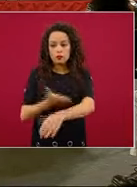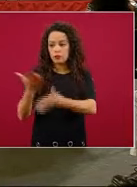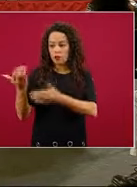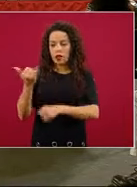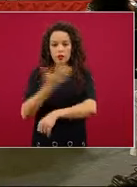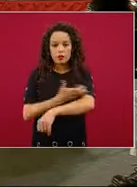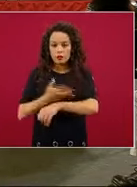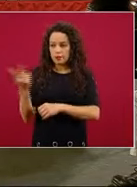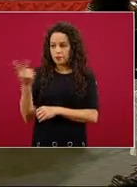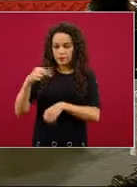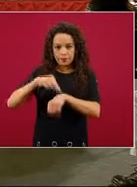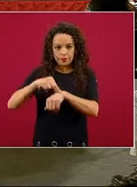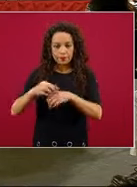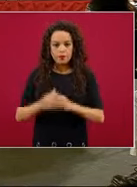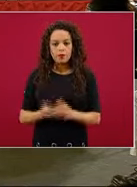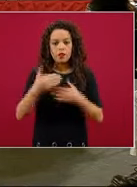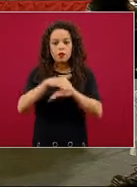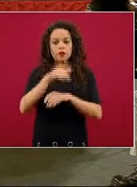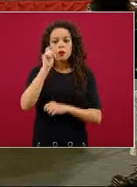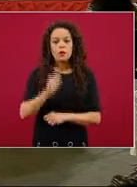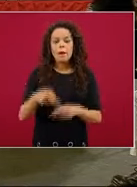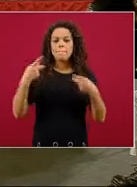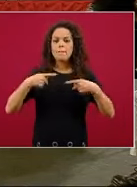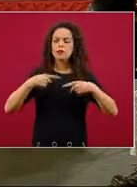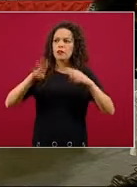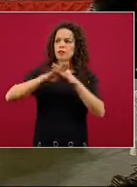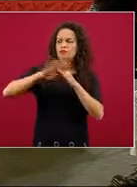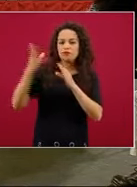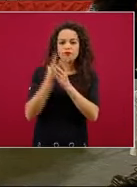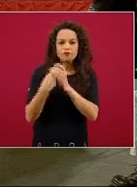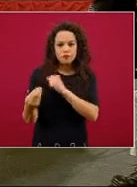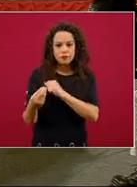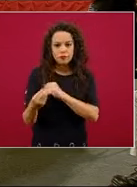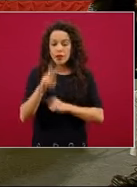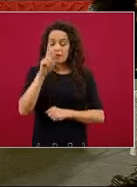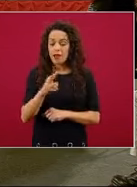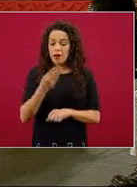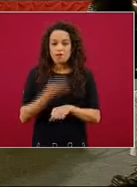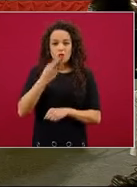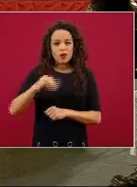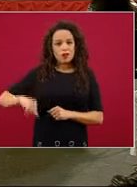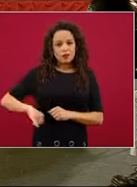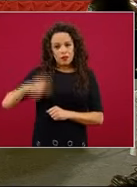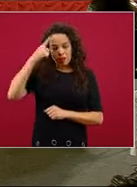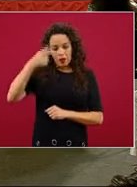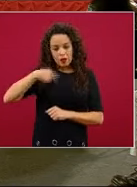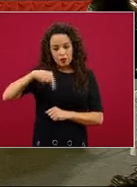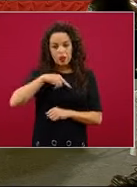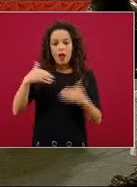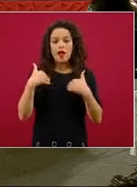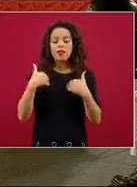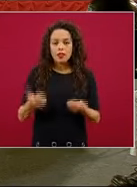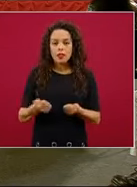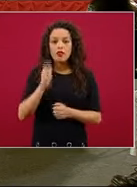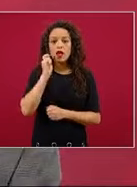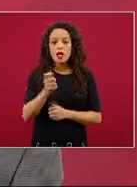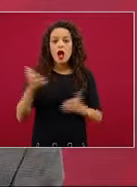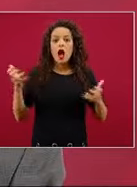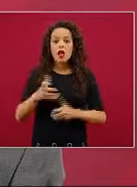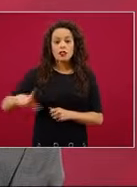compañeros. Sobre las personas migrantes, nos interesa mucho que quede clara la postura que tenemos en el